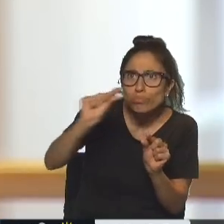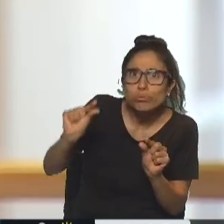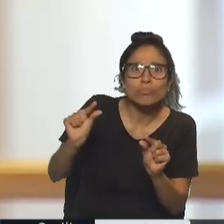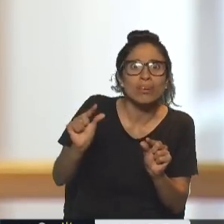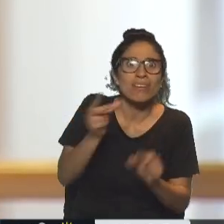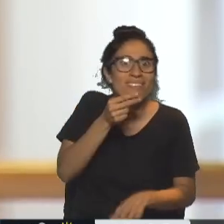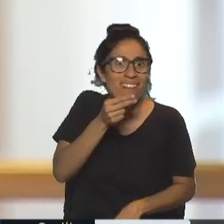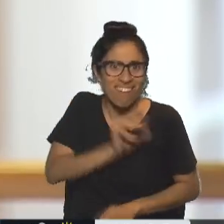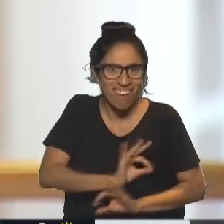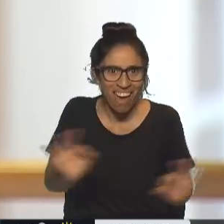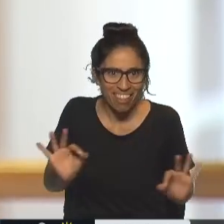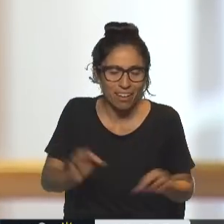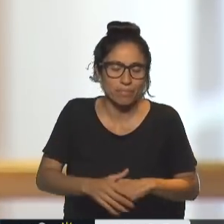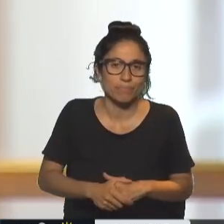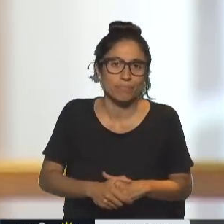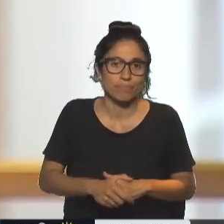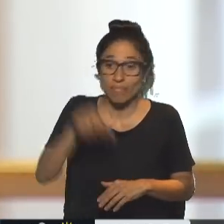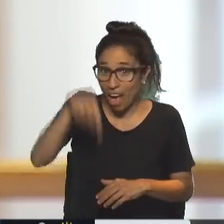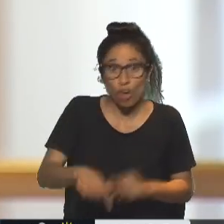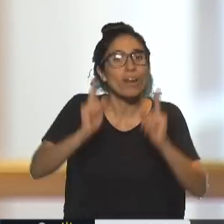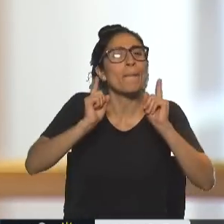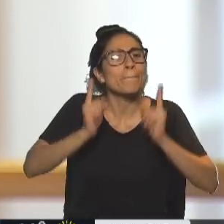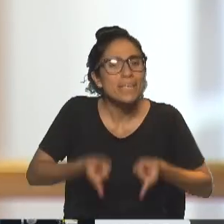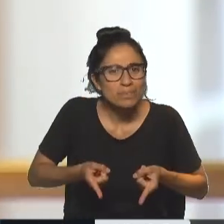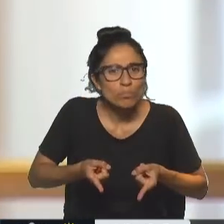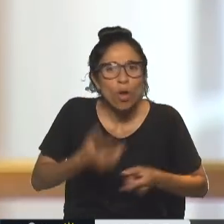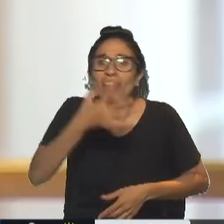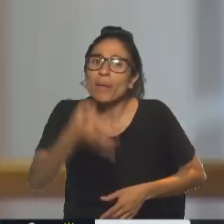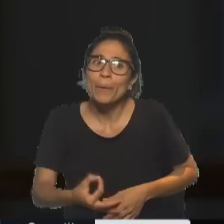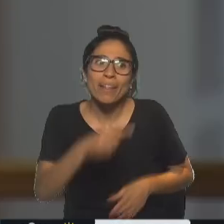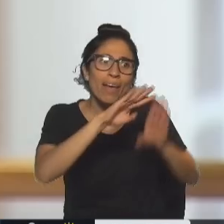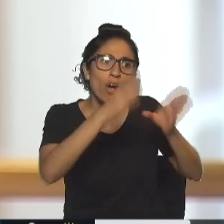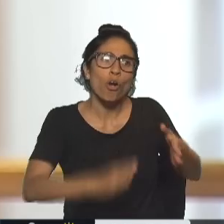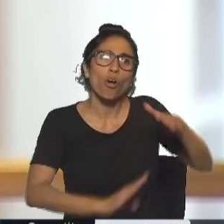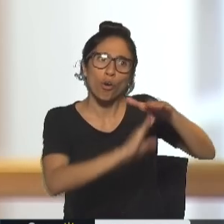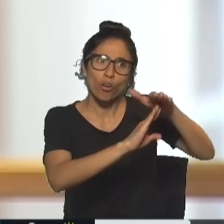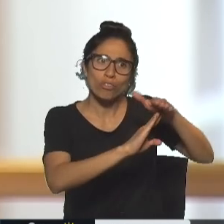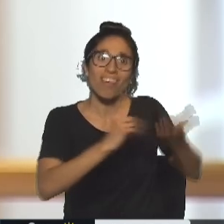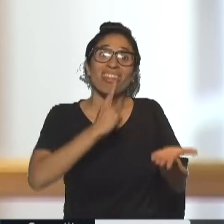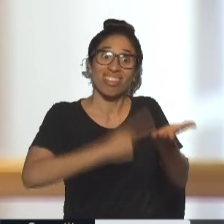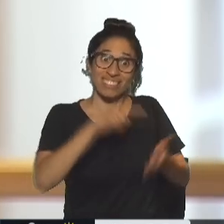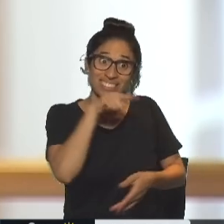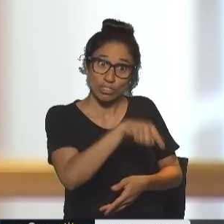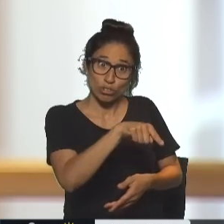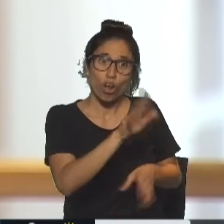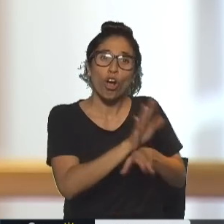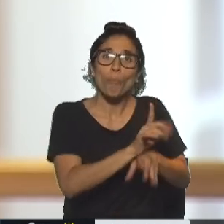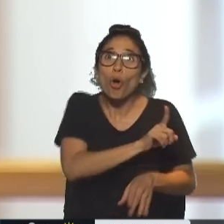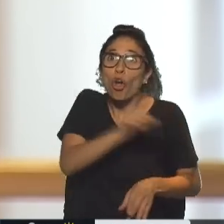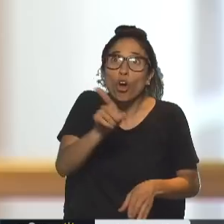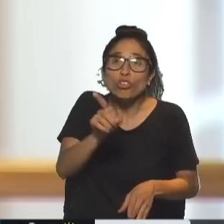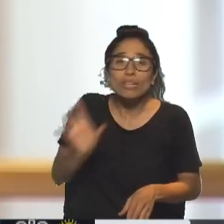Las provincias no sufren ningún perjuicio por este fallo. Vamos a hacer una presentación ante la